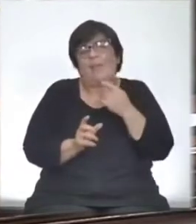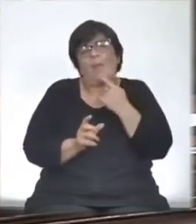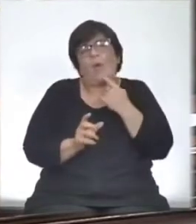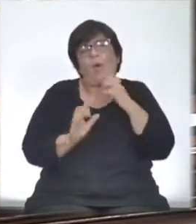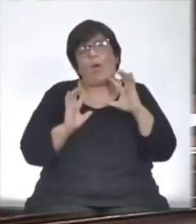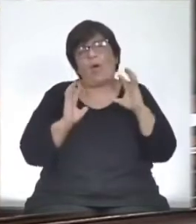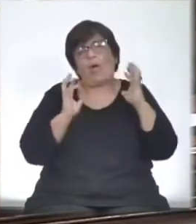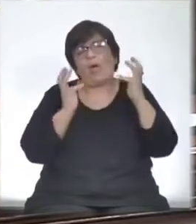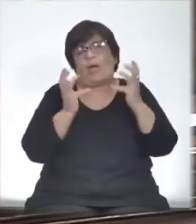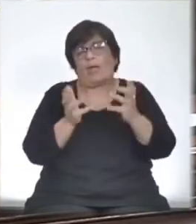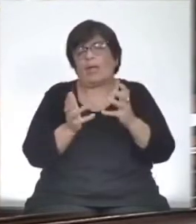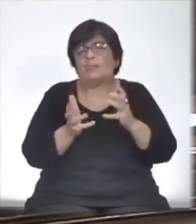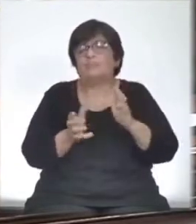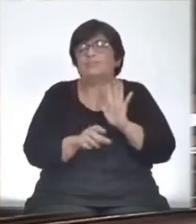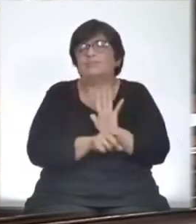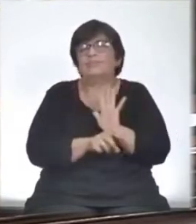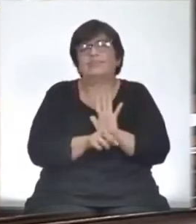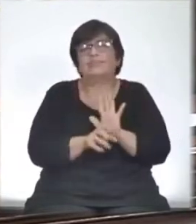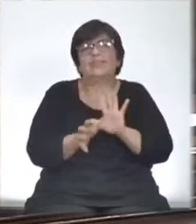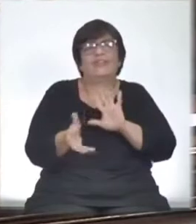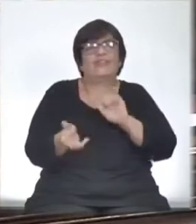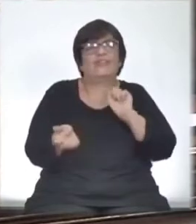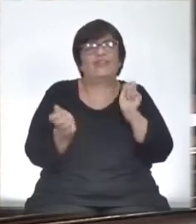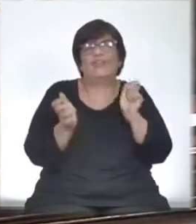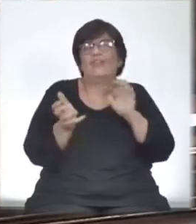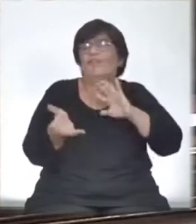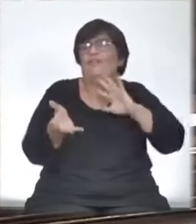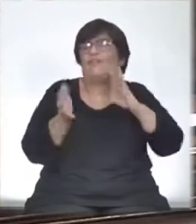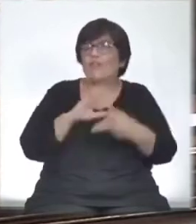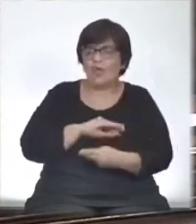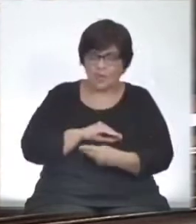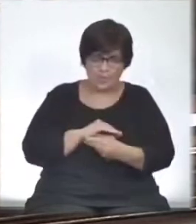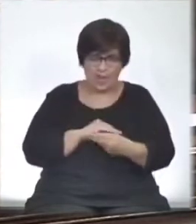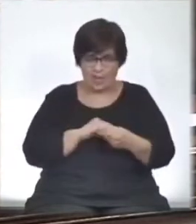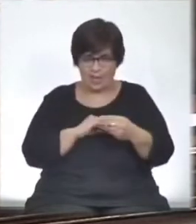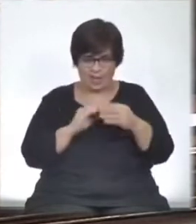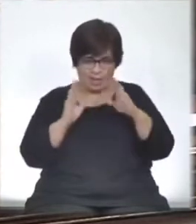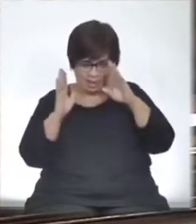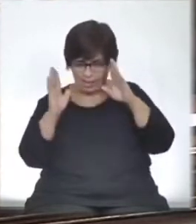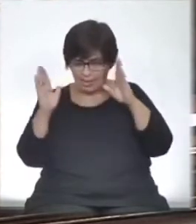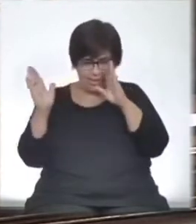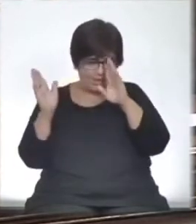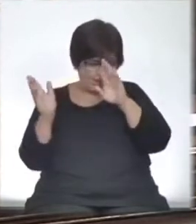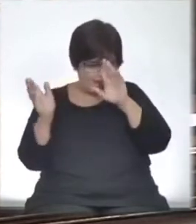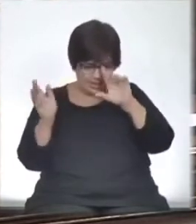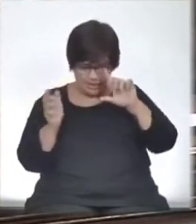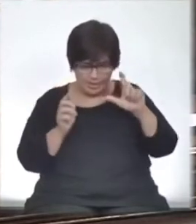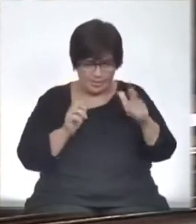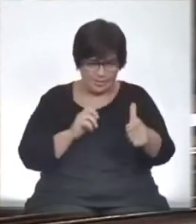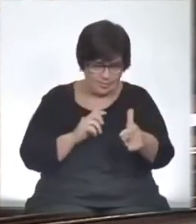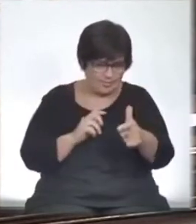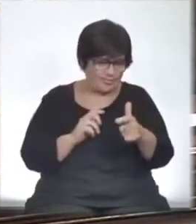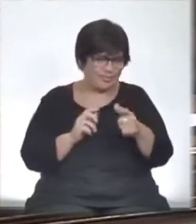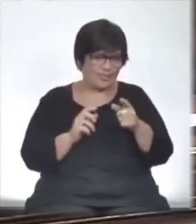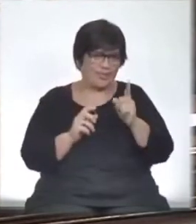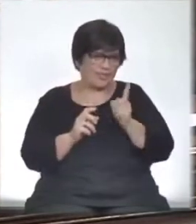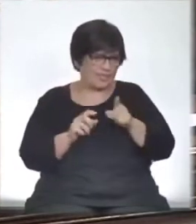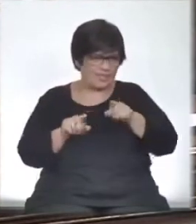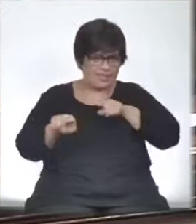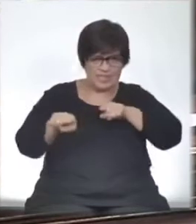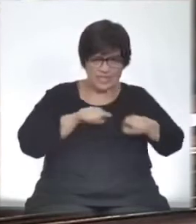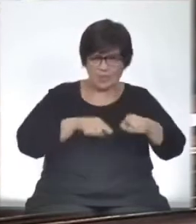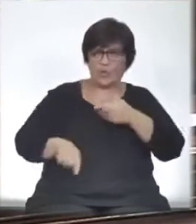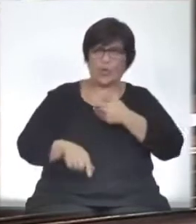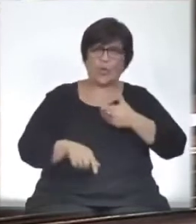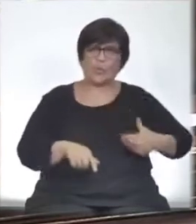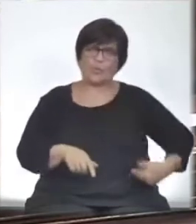política era una forma de cambiar la orientación de las políticas